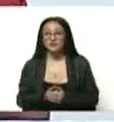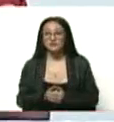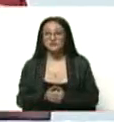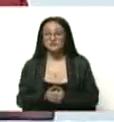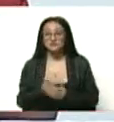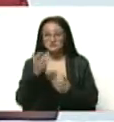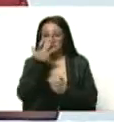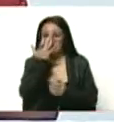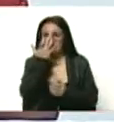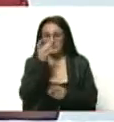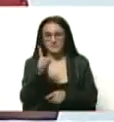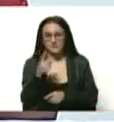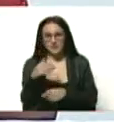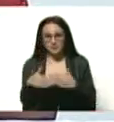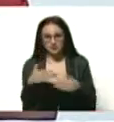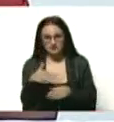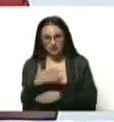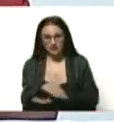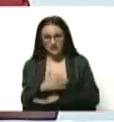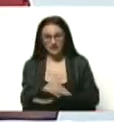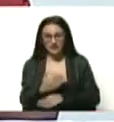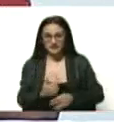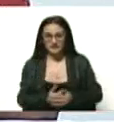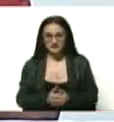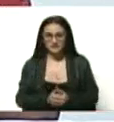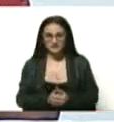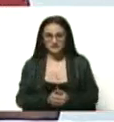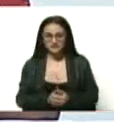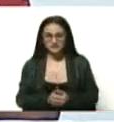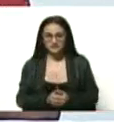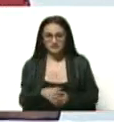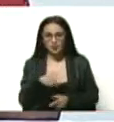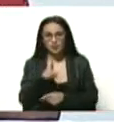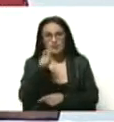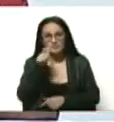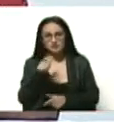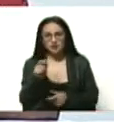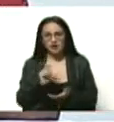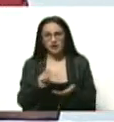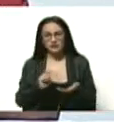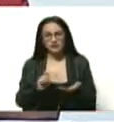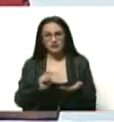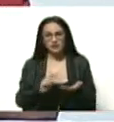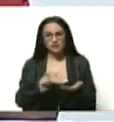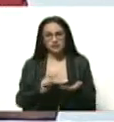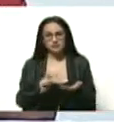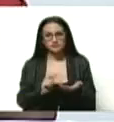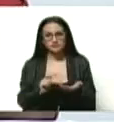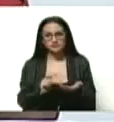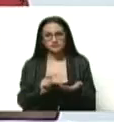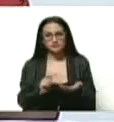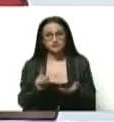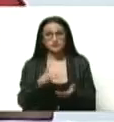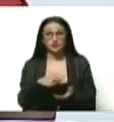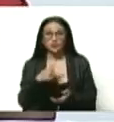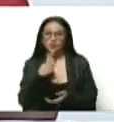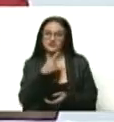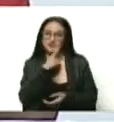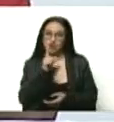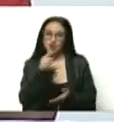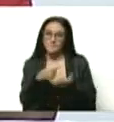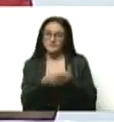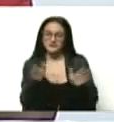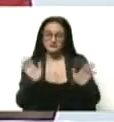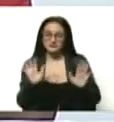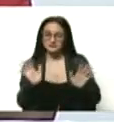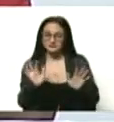Para el primer proceso de calle, una persona escribió, no voy a decir el nombre porque uno recuerdo,